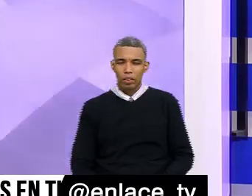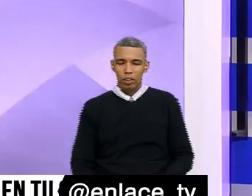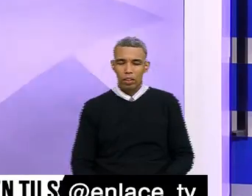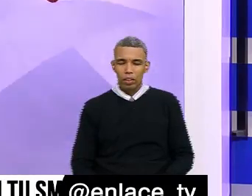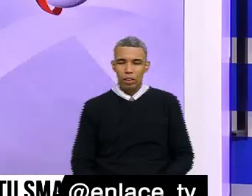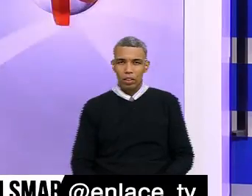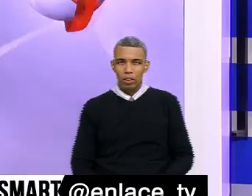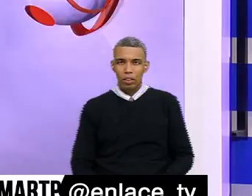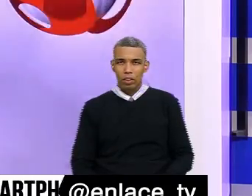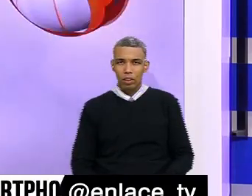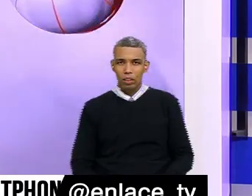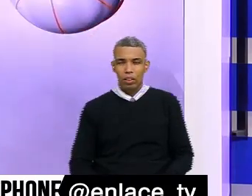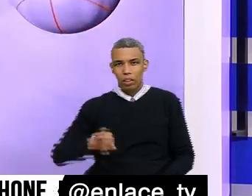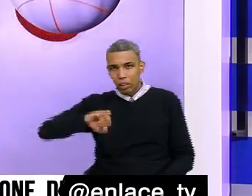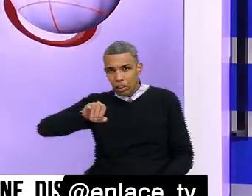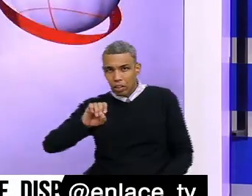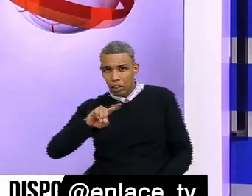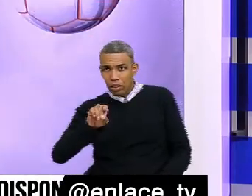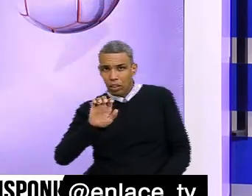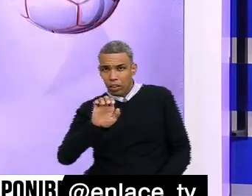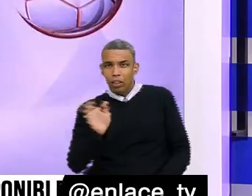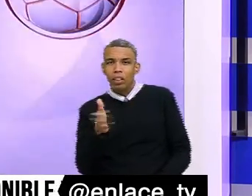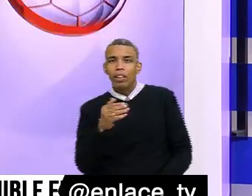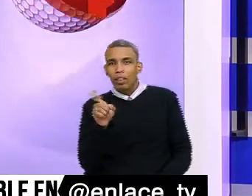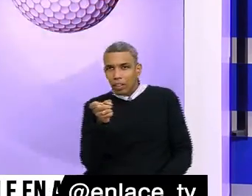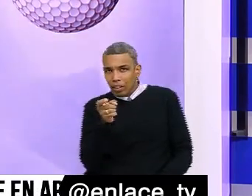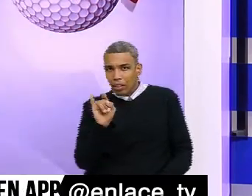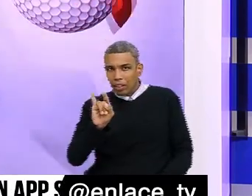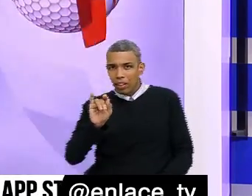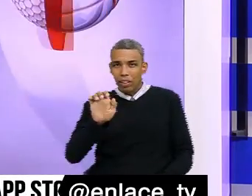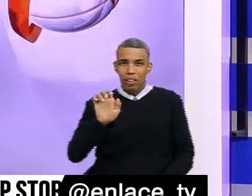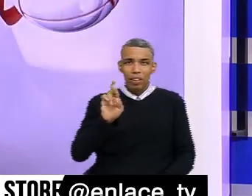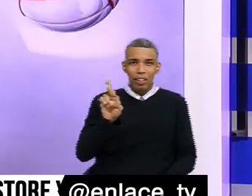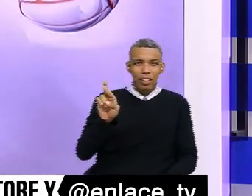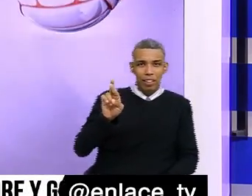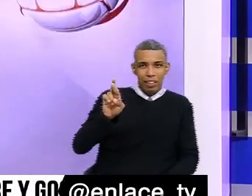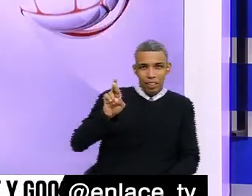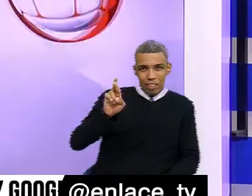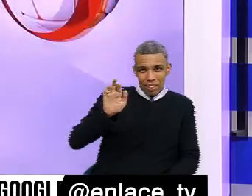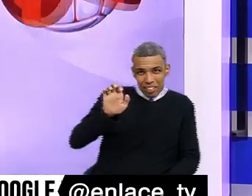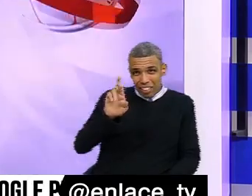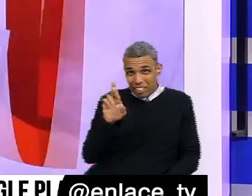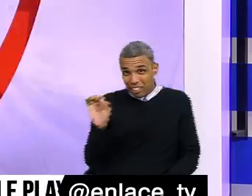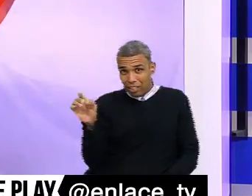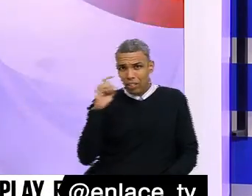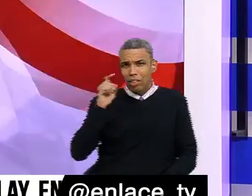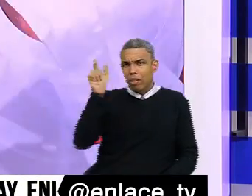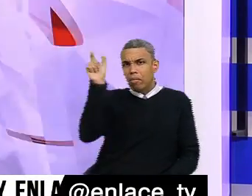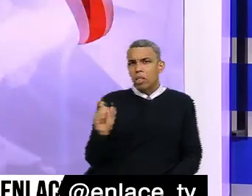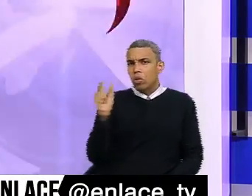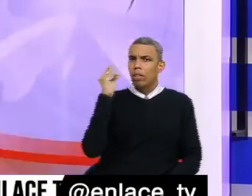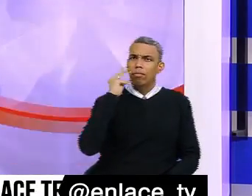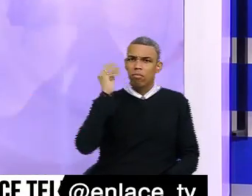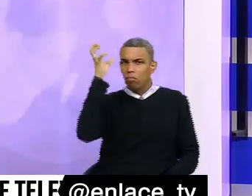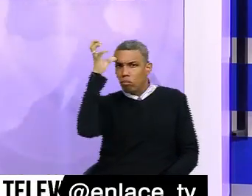un venezolano que viene trabajando allí en el estadio Joaquín Barros Machuca, tema de bola rápida, con